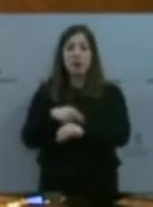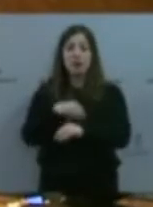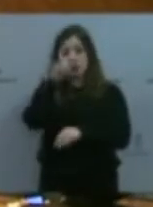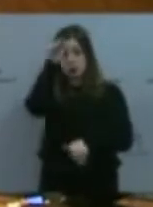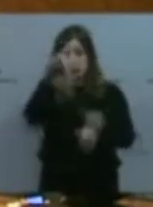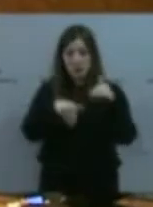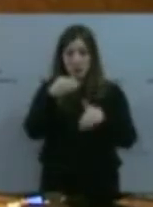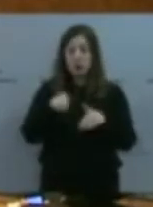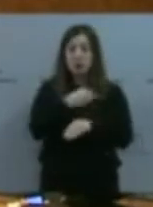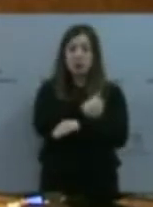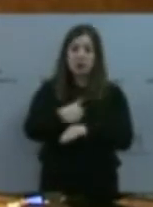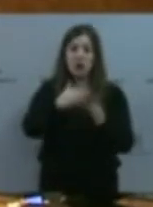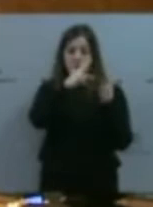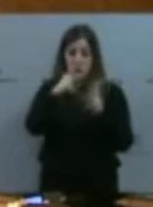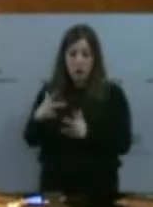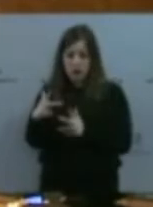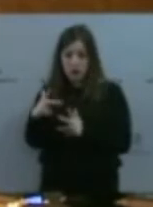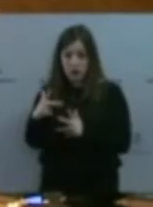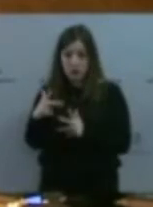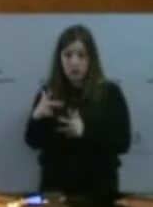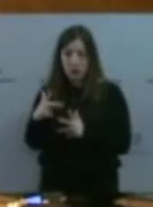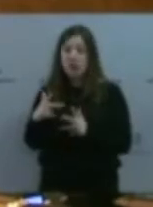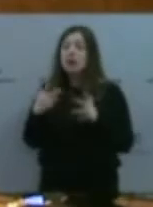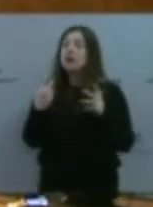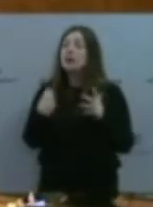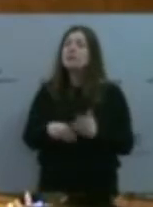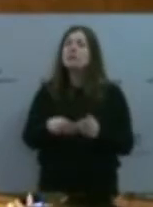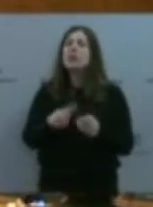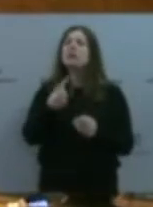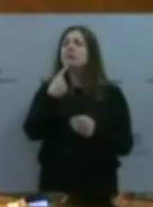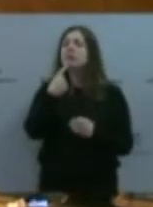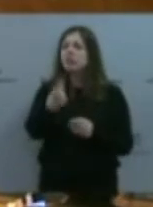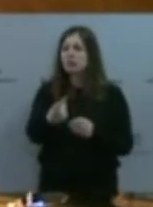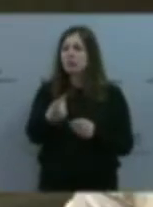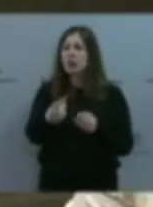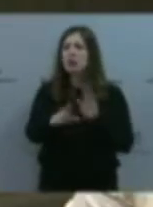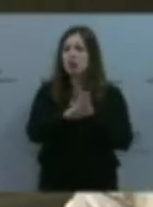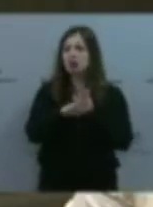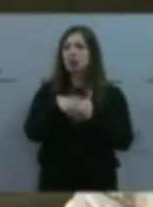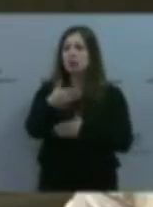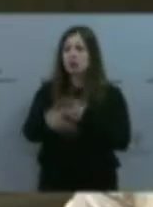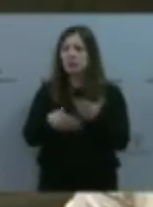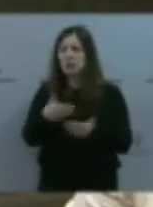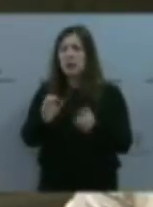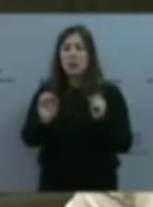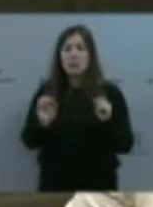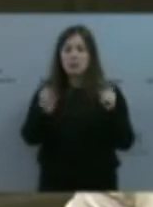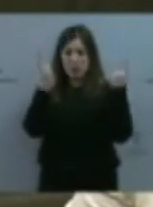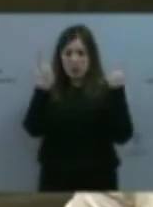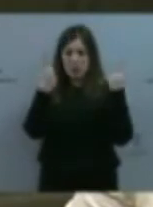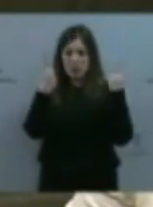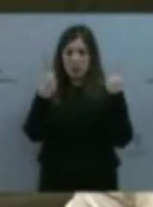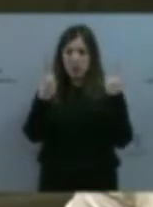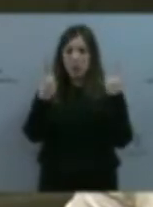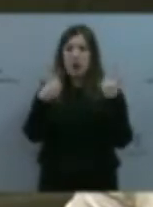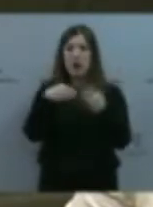ha expuesto de forma sistemática por primera vez las prácticas e irregularidades que provocaron el despilfarro de cientos de millones